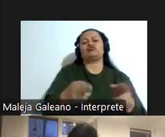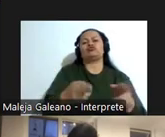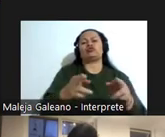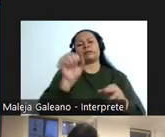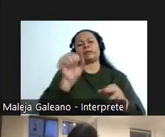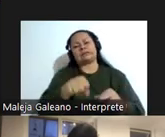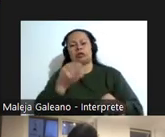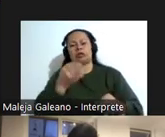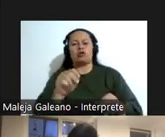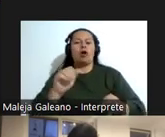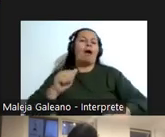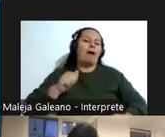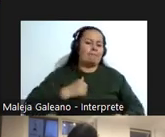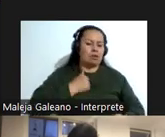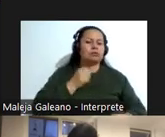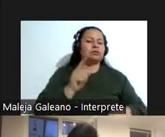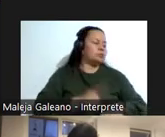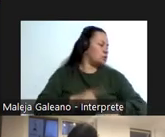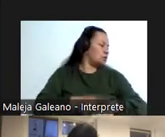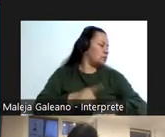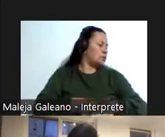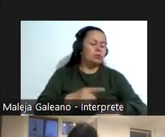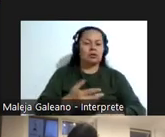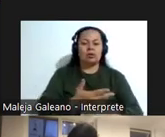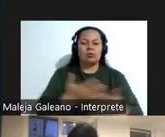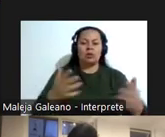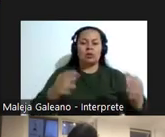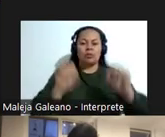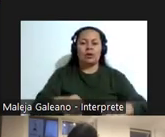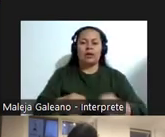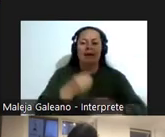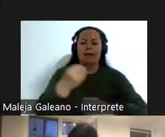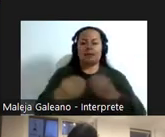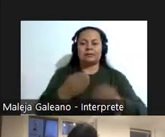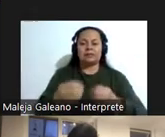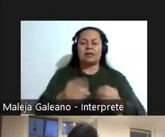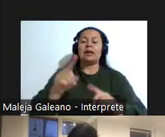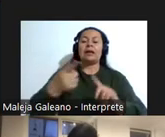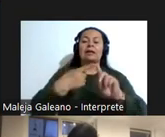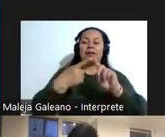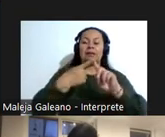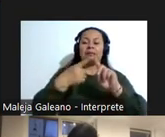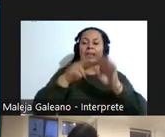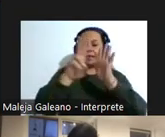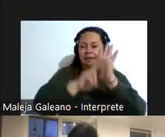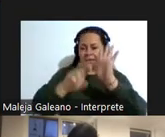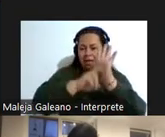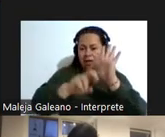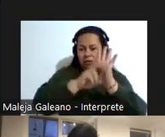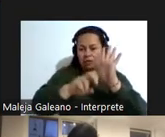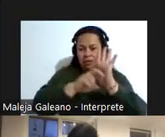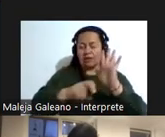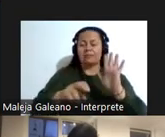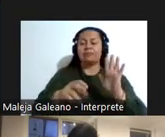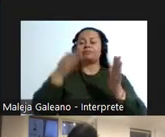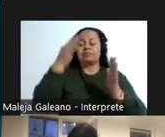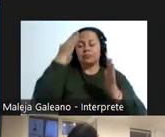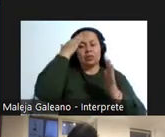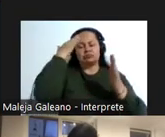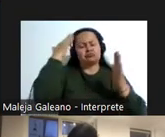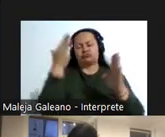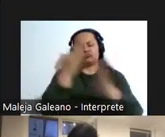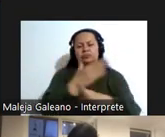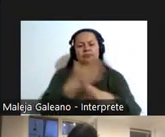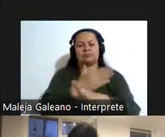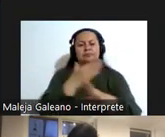que aprovechemos ese último espacio para quienes puedan hacerlo. La primera parte es teórica y sé que no hay ningún inconveniente pues